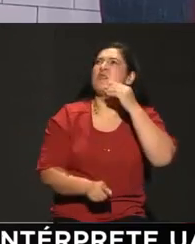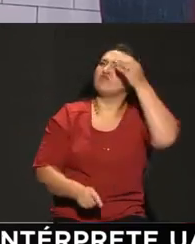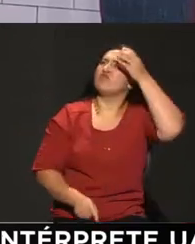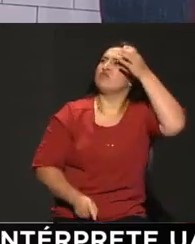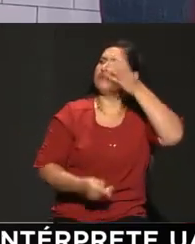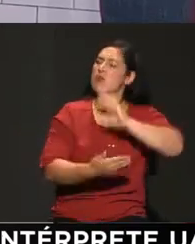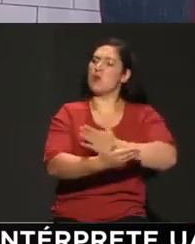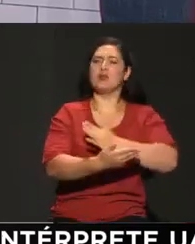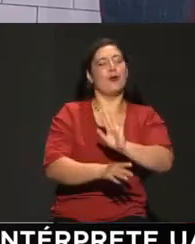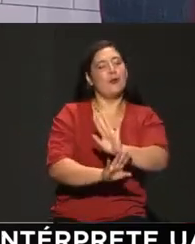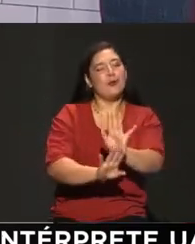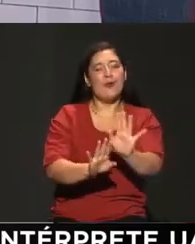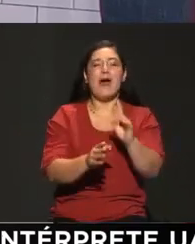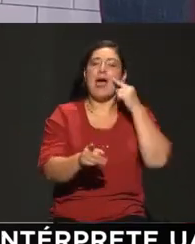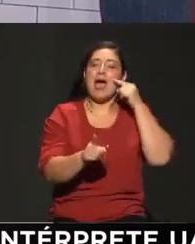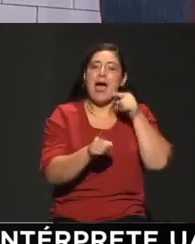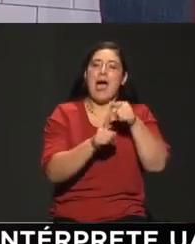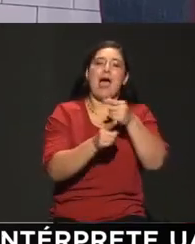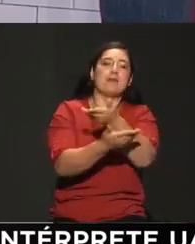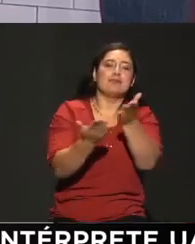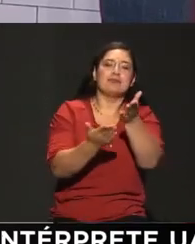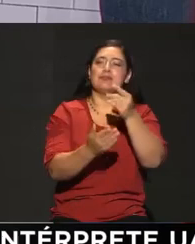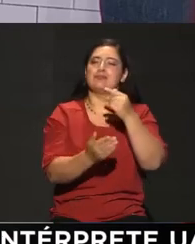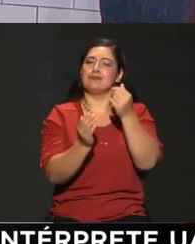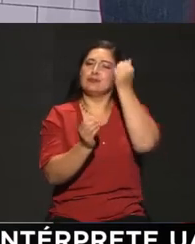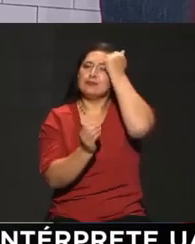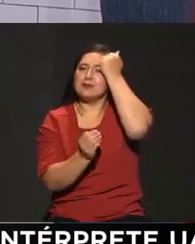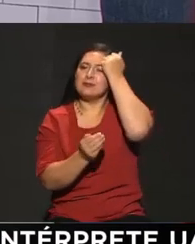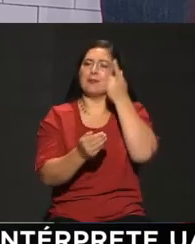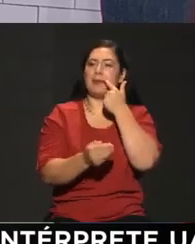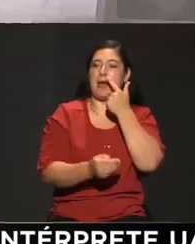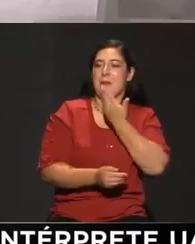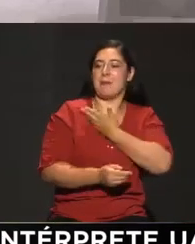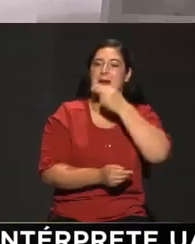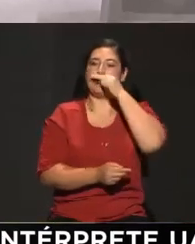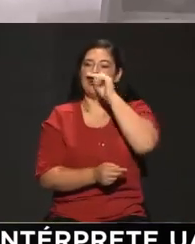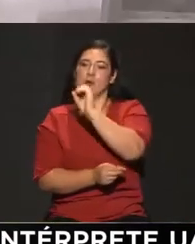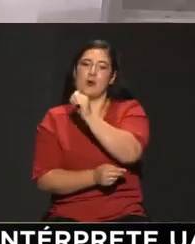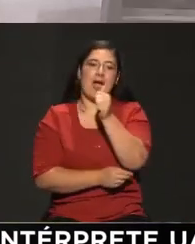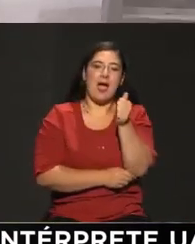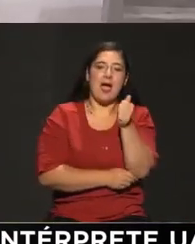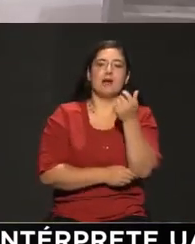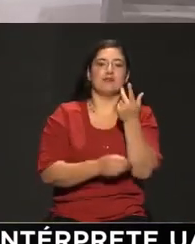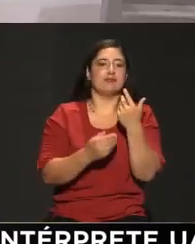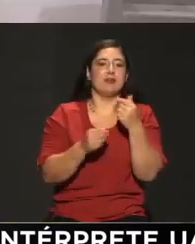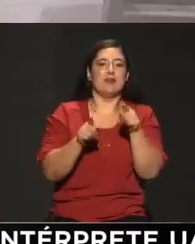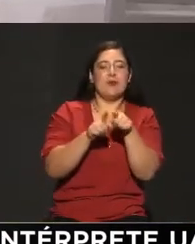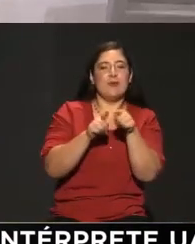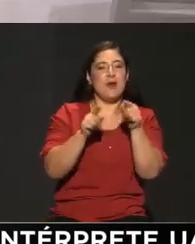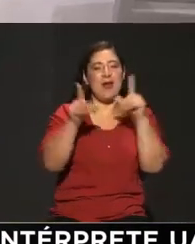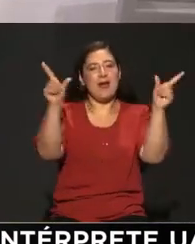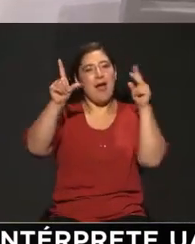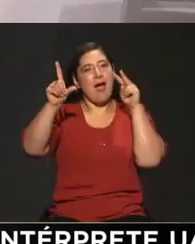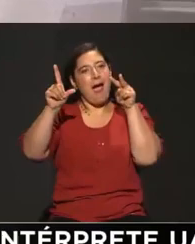es para que agentes educativos, los papás, los niños y las niñas se acerquen y cada vez le